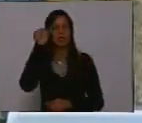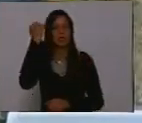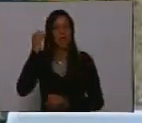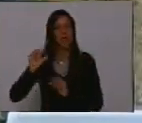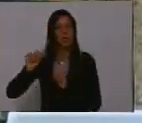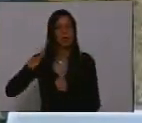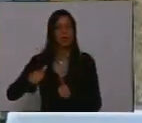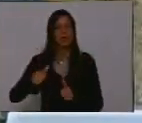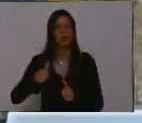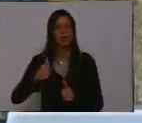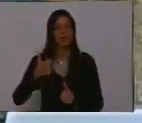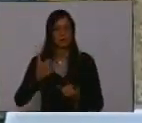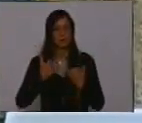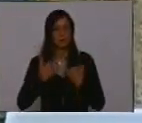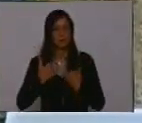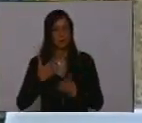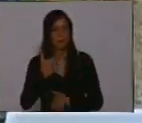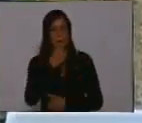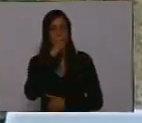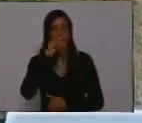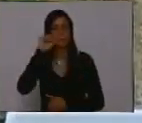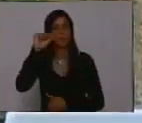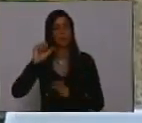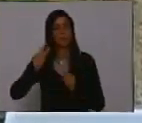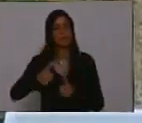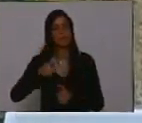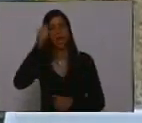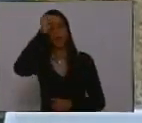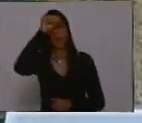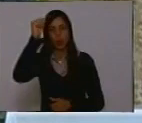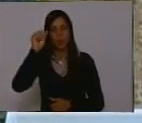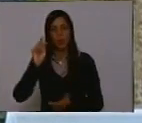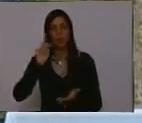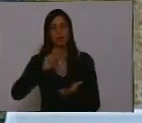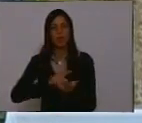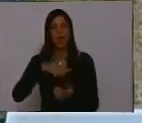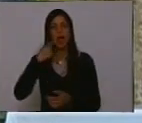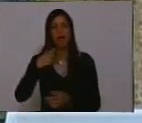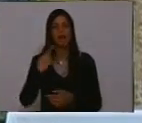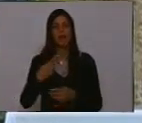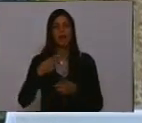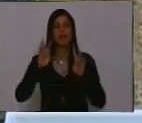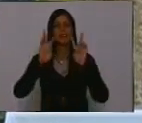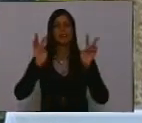Lo inició desde su programa dominical, hablando sobre el tema de la vivienda.